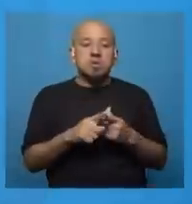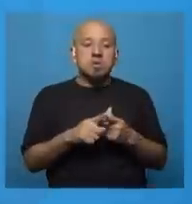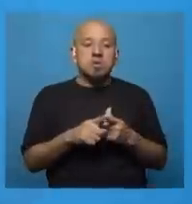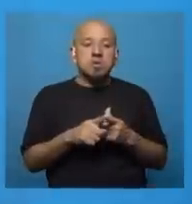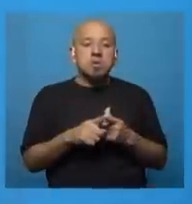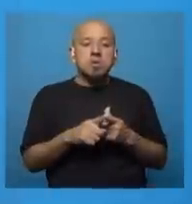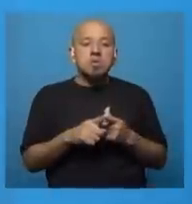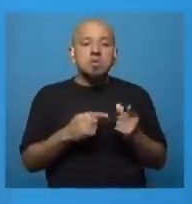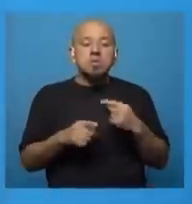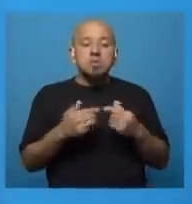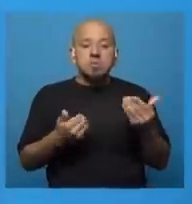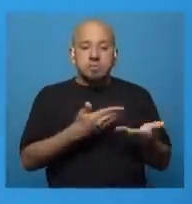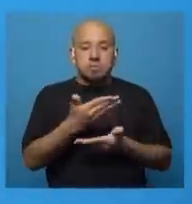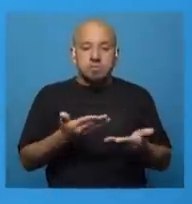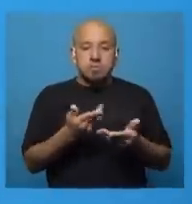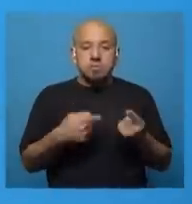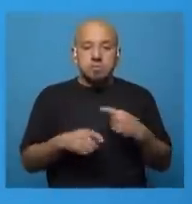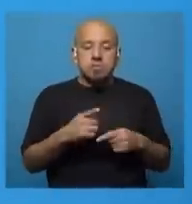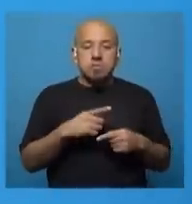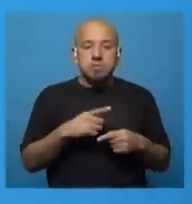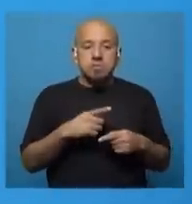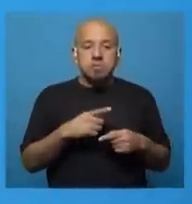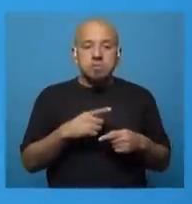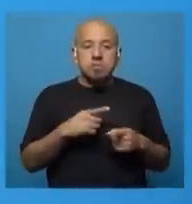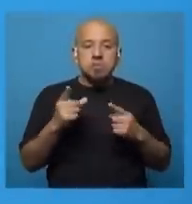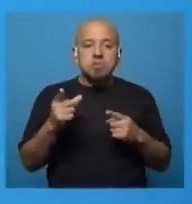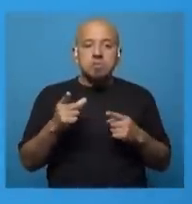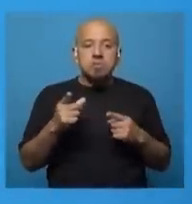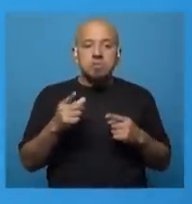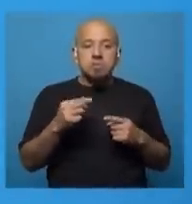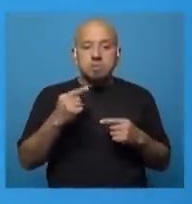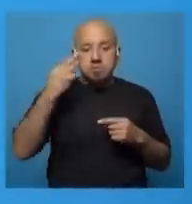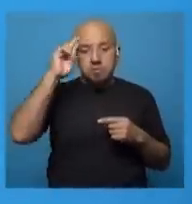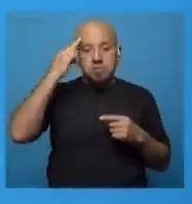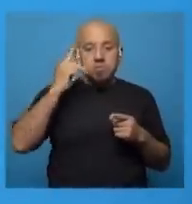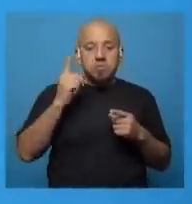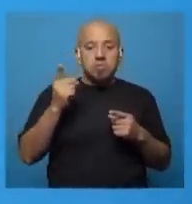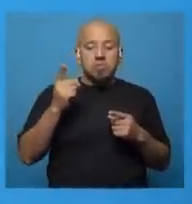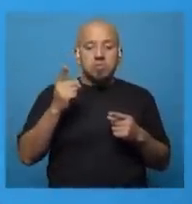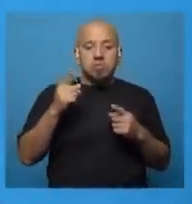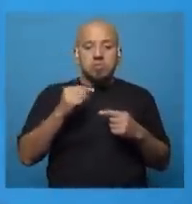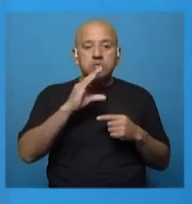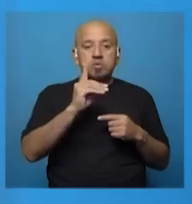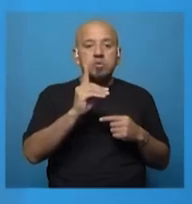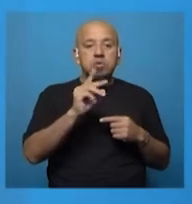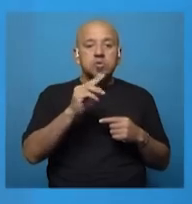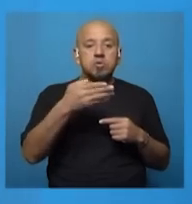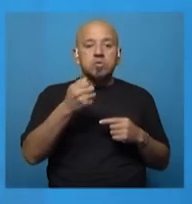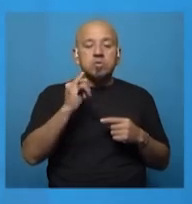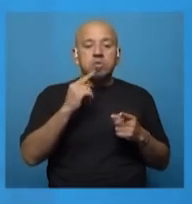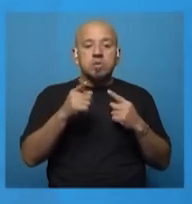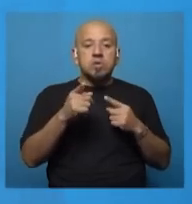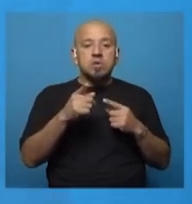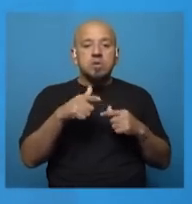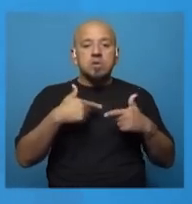que es el intercambio entre la misión diplomática uruguaya en en Dubai y la